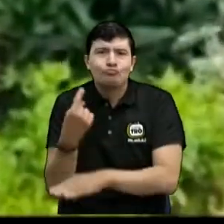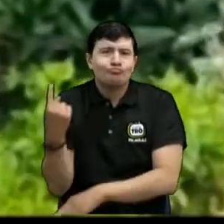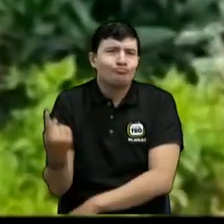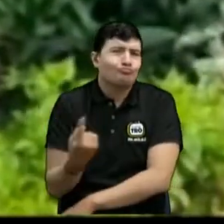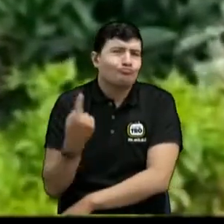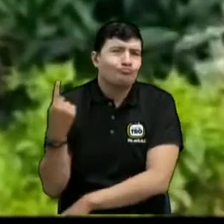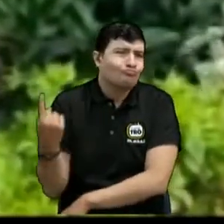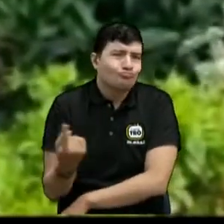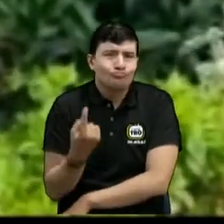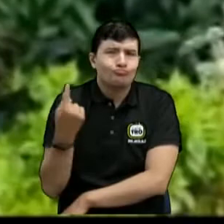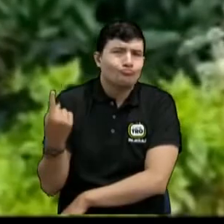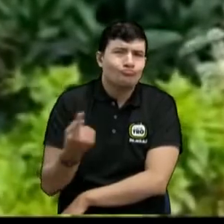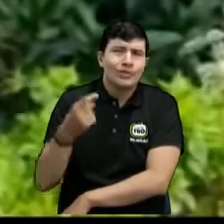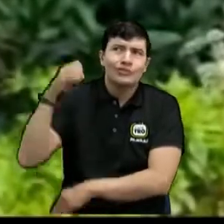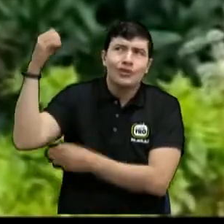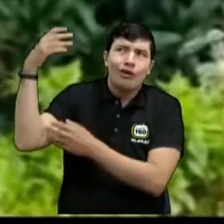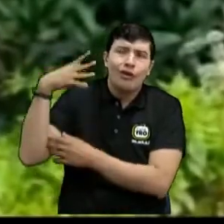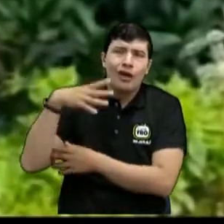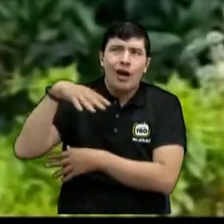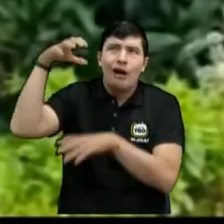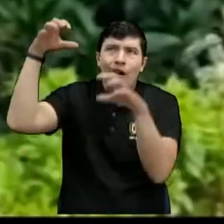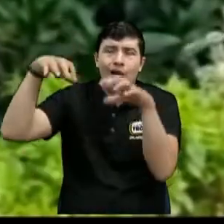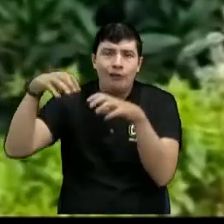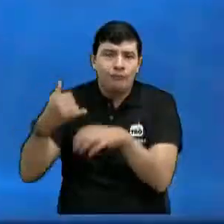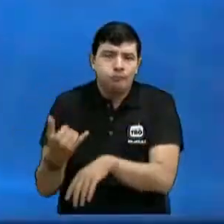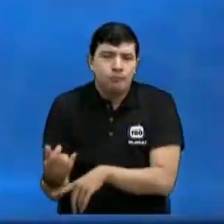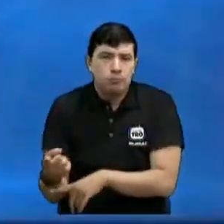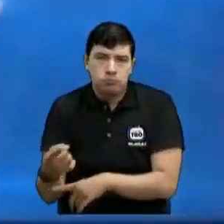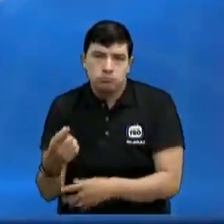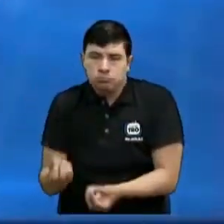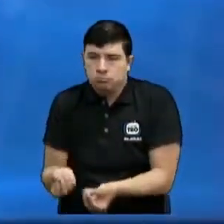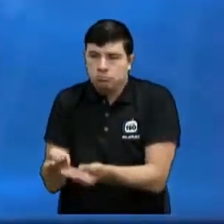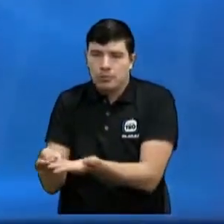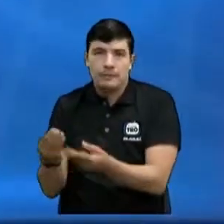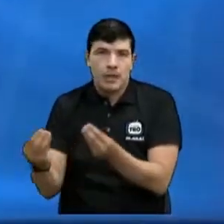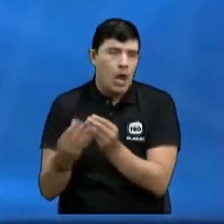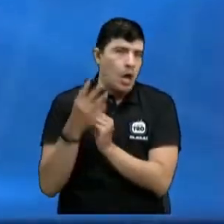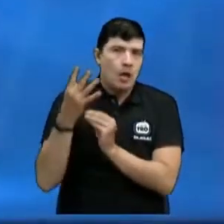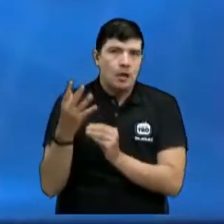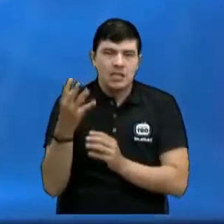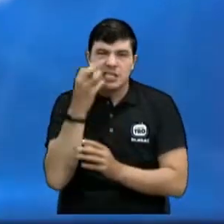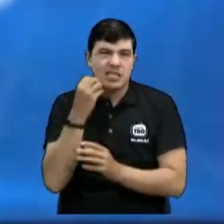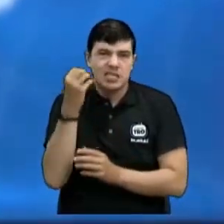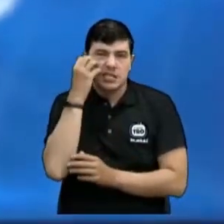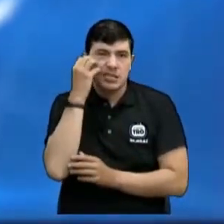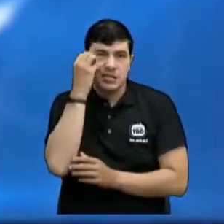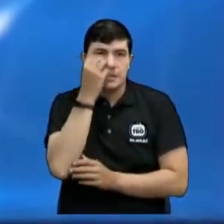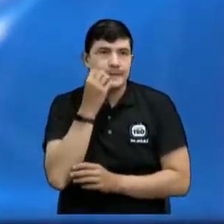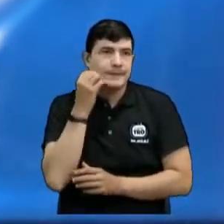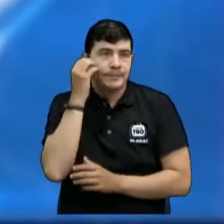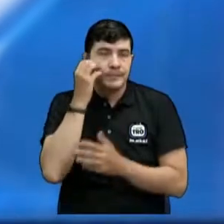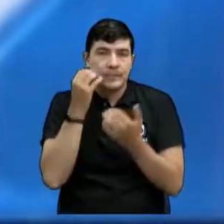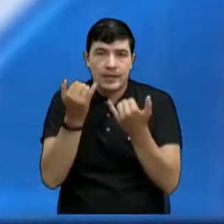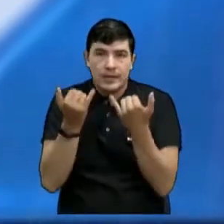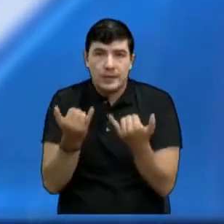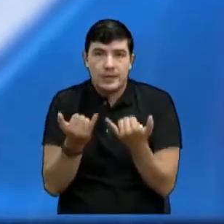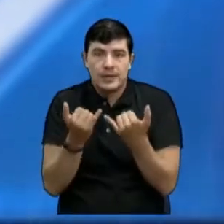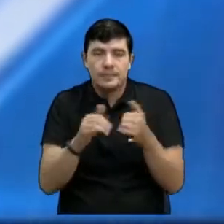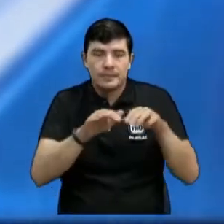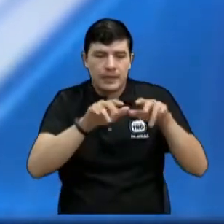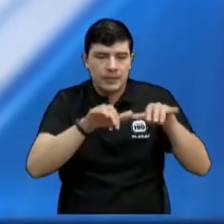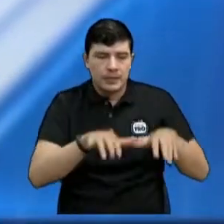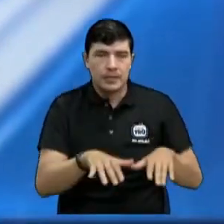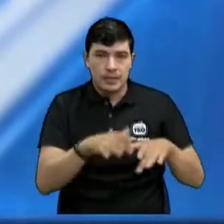fue generado las lesiones por parte del canino. En este momento fue dejado a disposición de la Secretaría